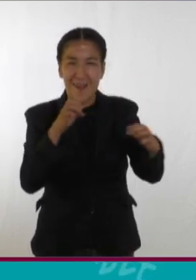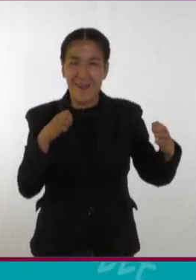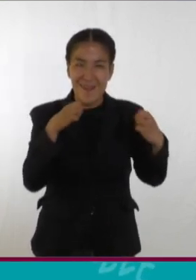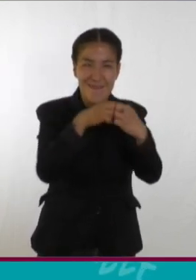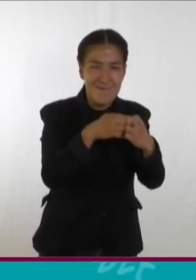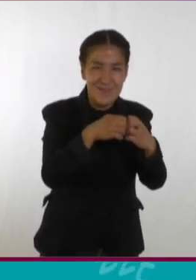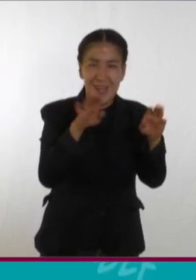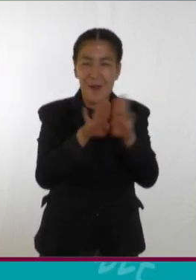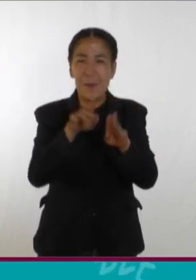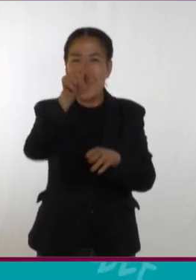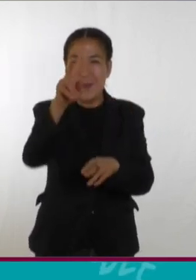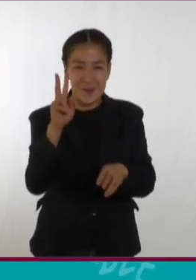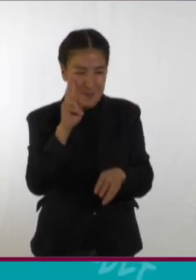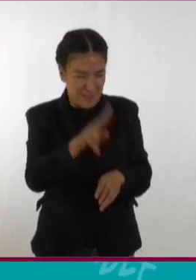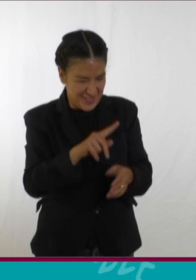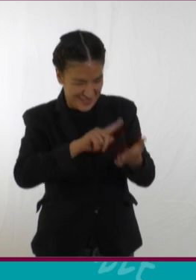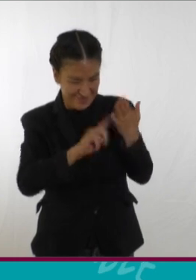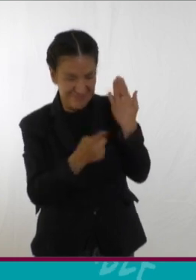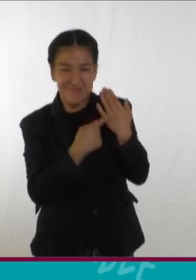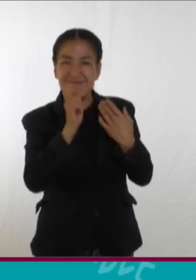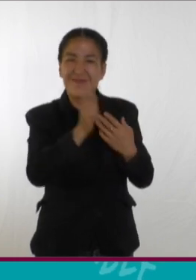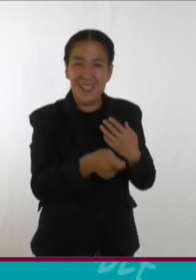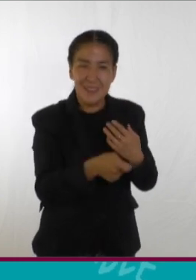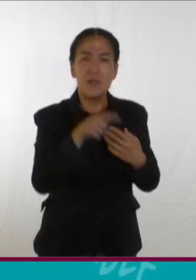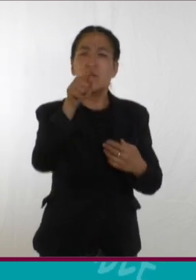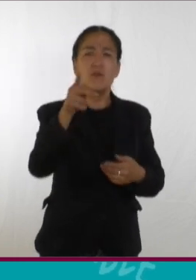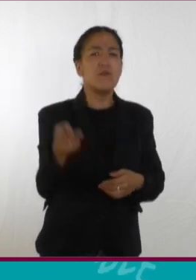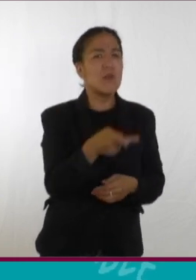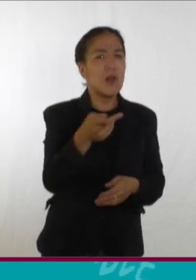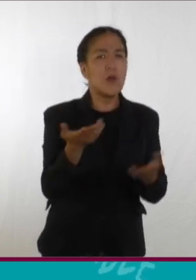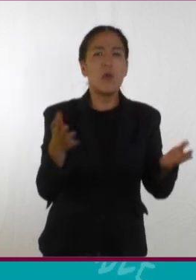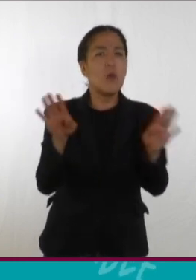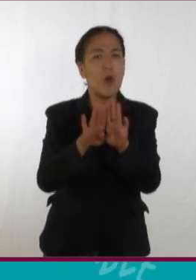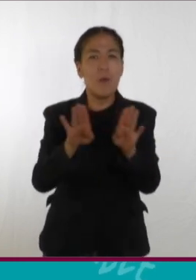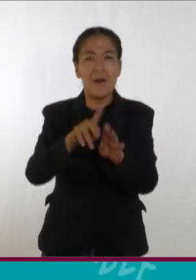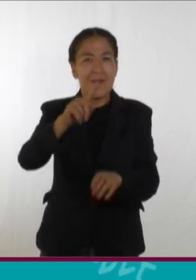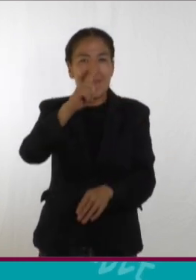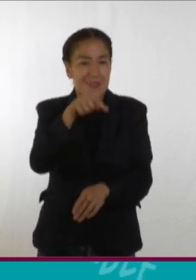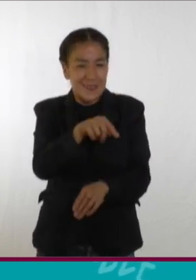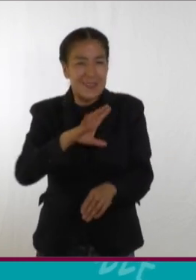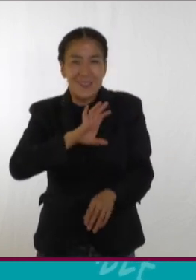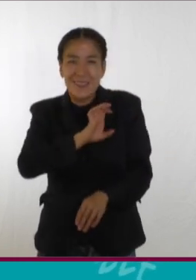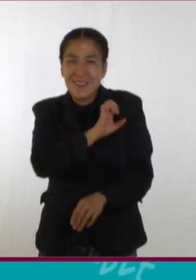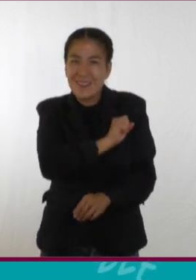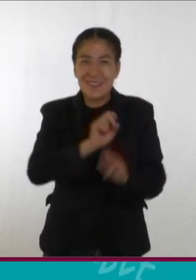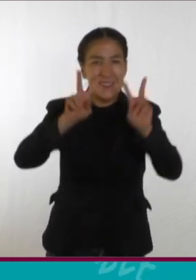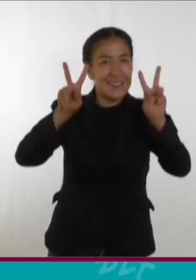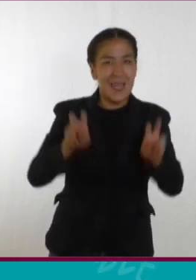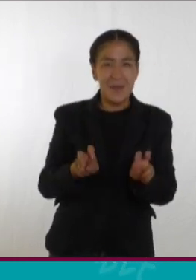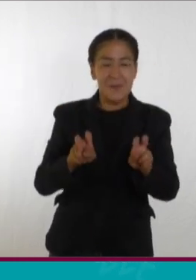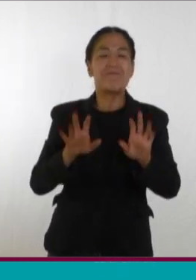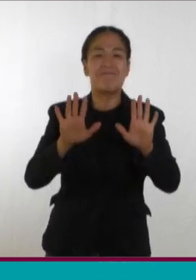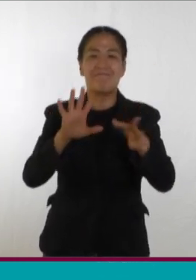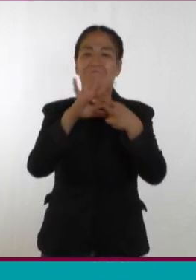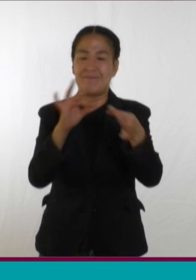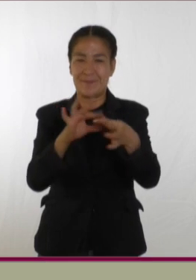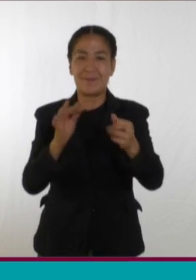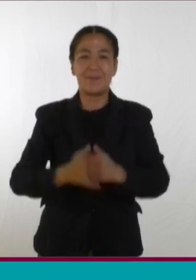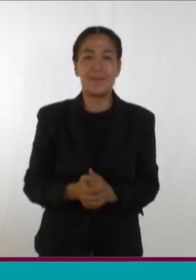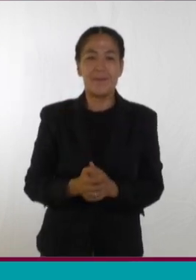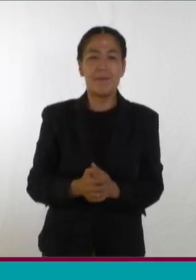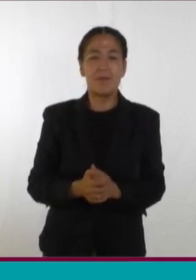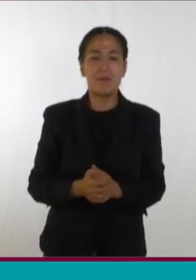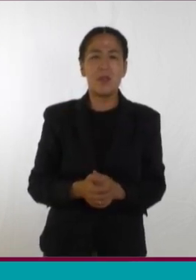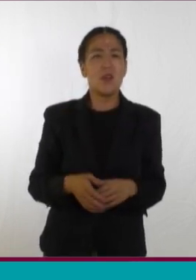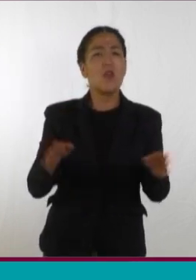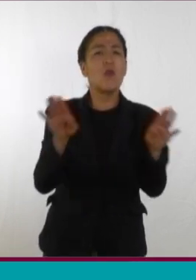parece mágico, engañoso o alejado de la realidad. ¿Te has preguntado por qué es tan fascinante este tema?